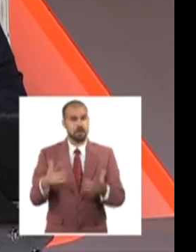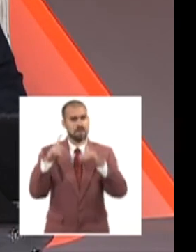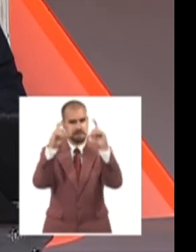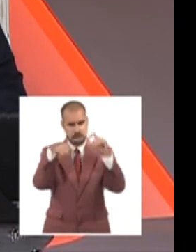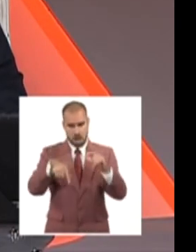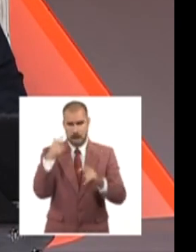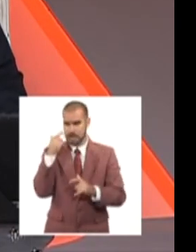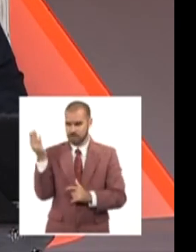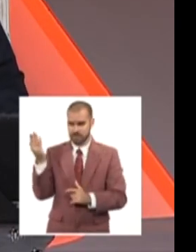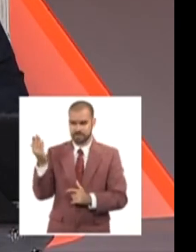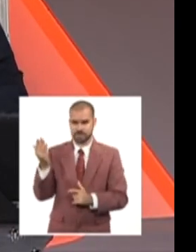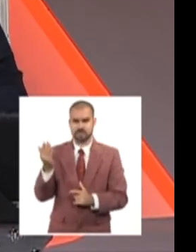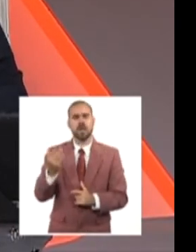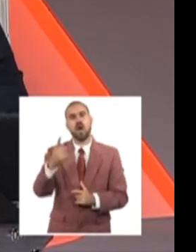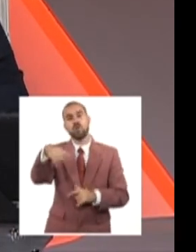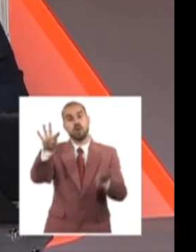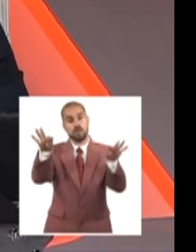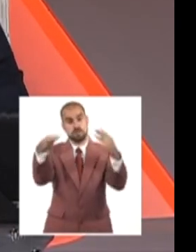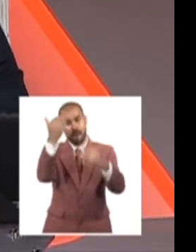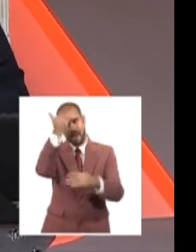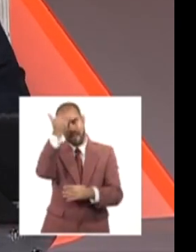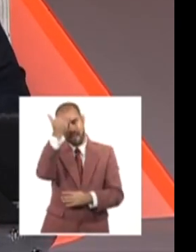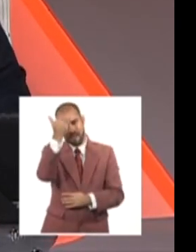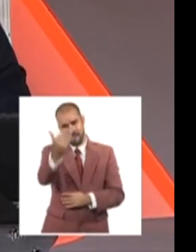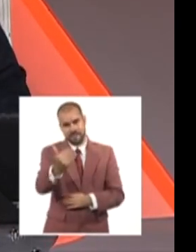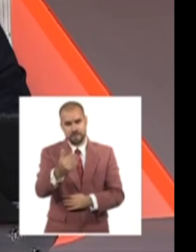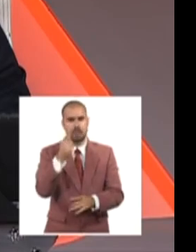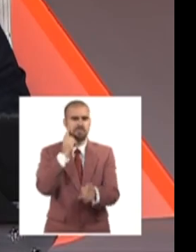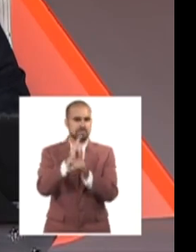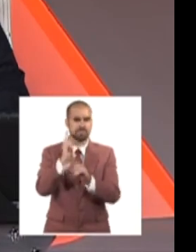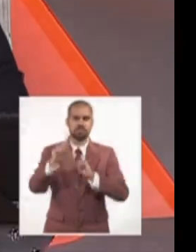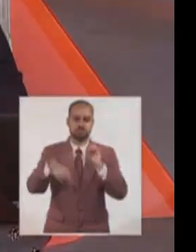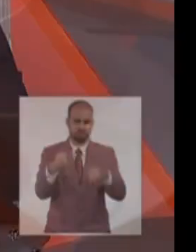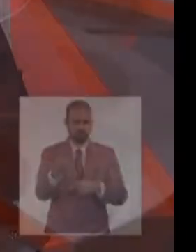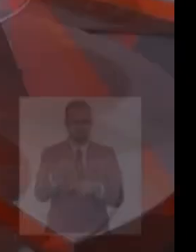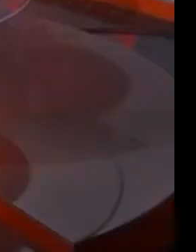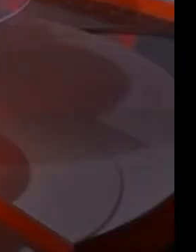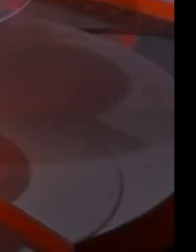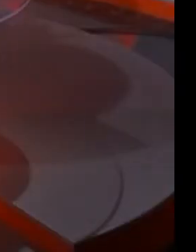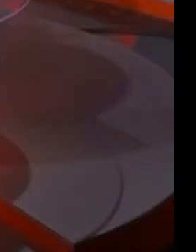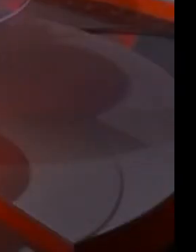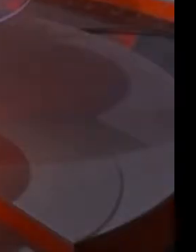del día a usted muchas gracias por su atención nos vemos en un próximo programa